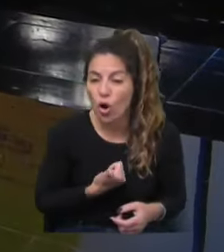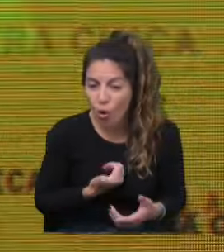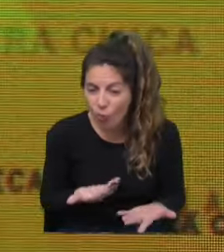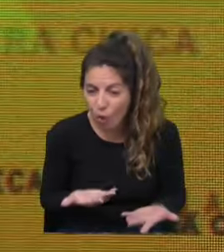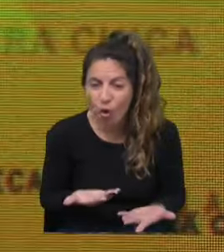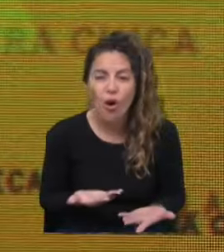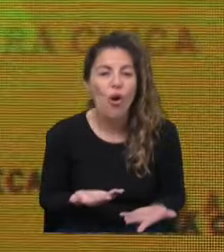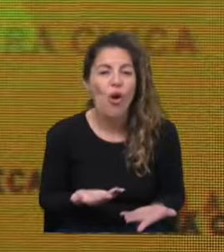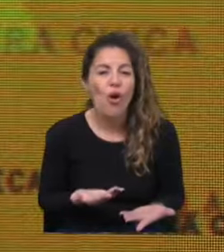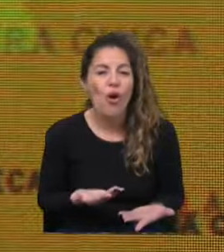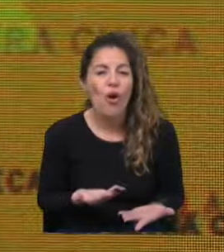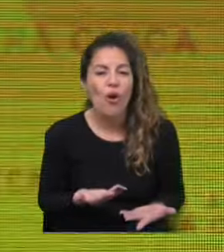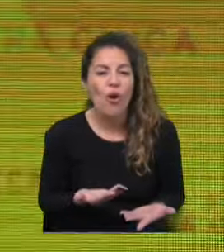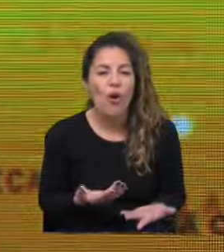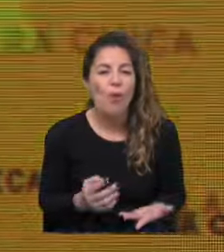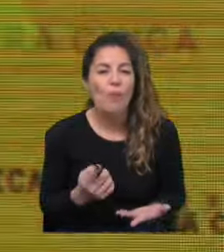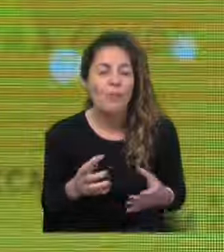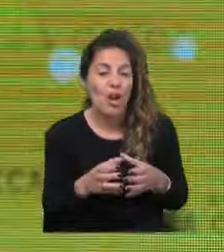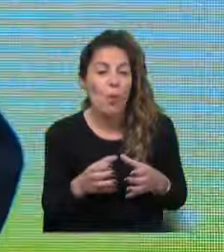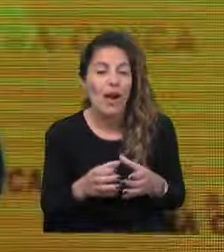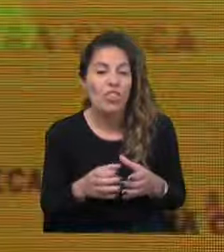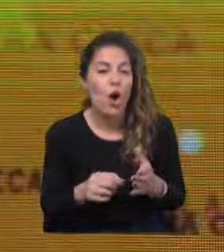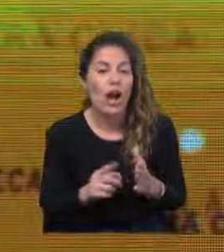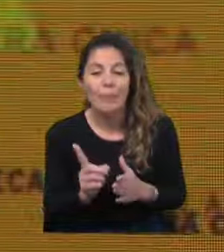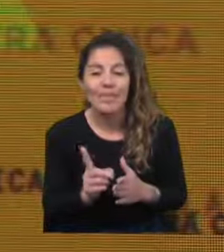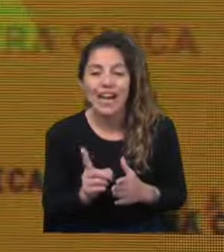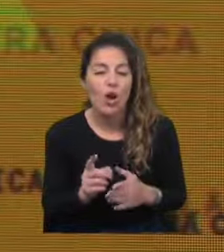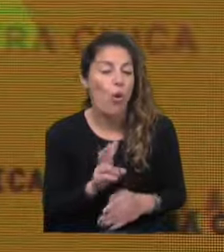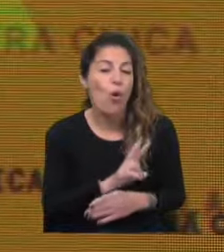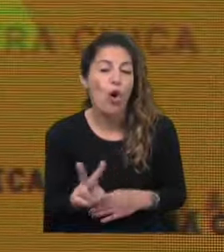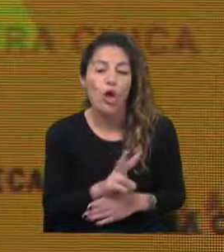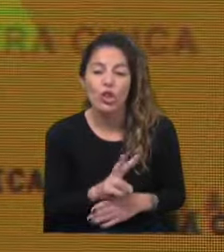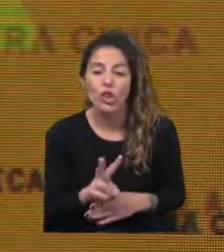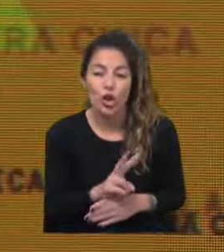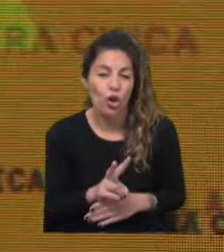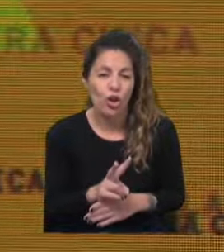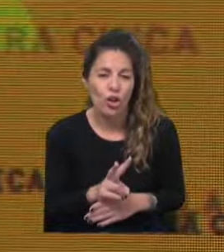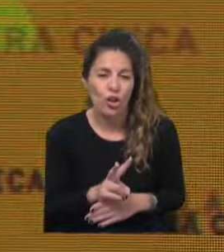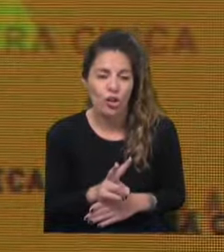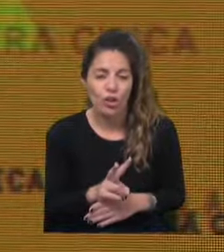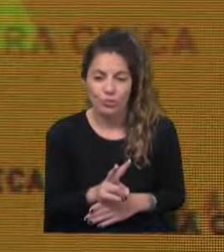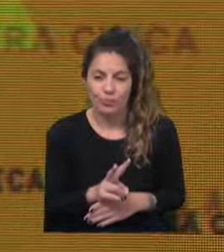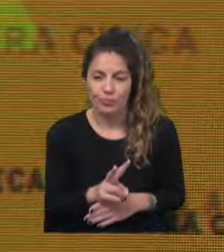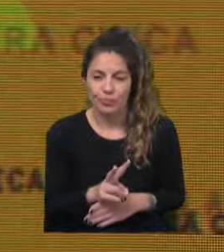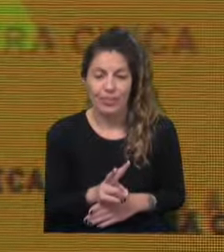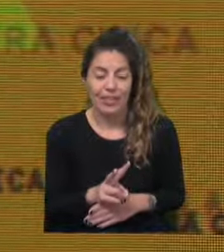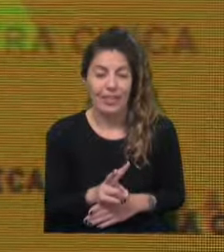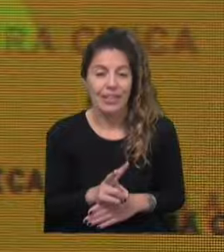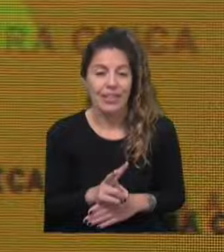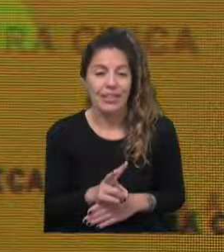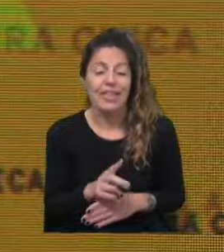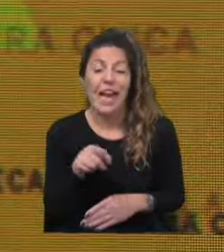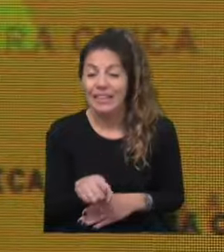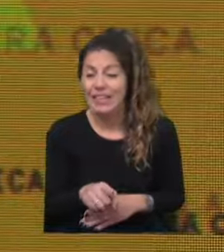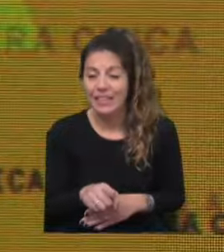se... el primer comando de la capital pasó a tener una hegemonía junto a la grande, la mafia calabresa, digamos, y el PCC tiene como una